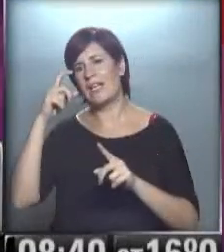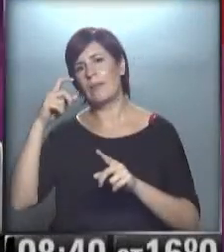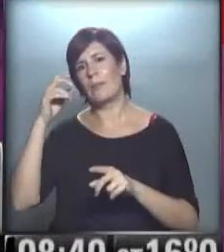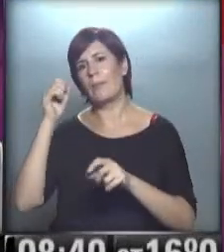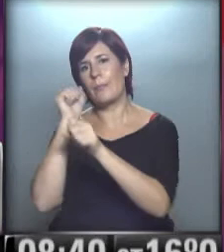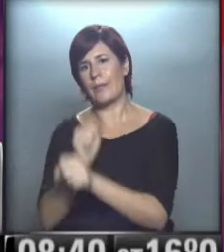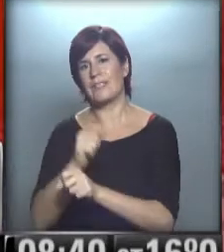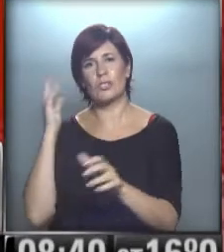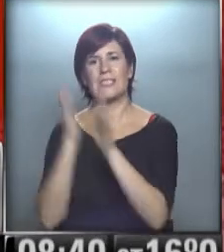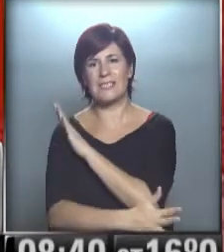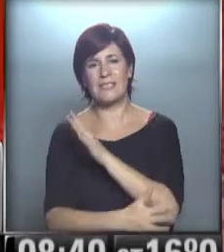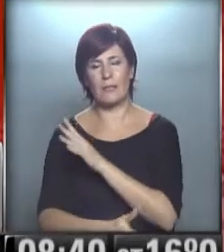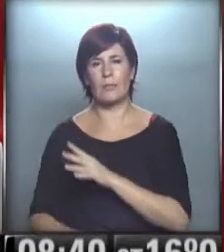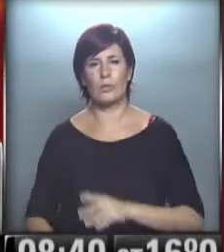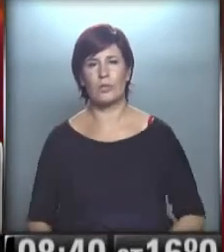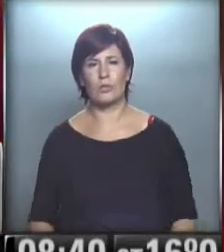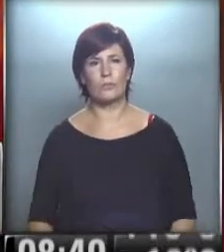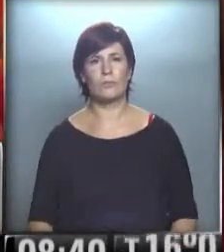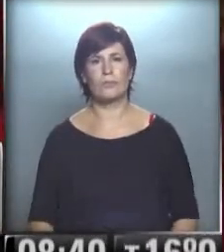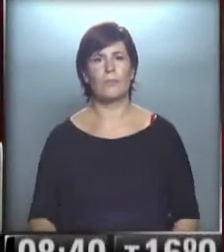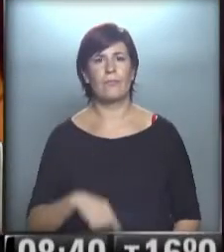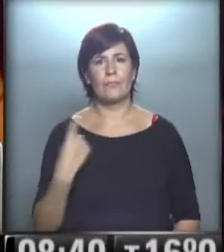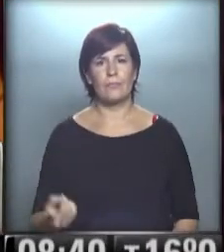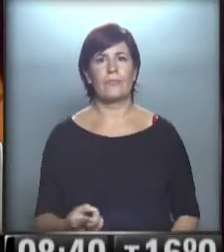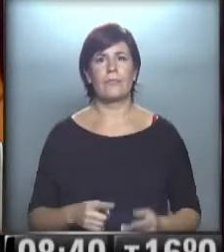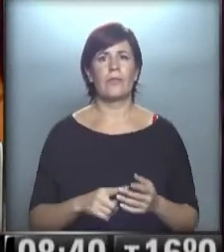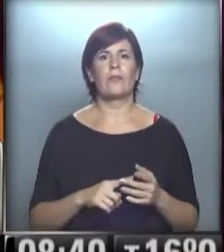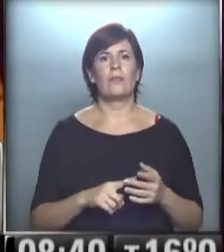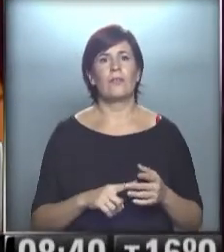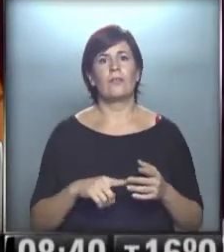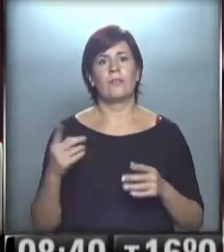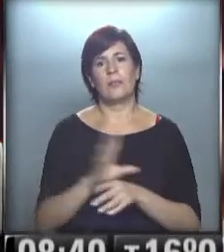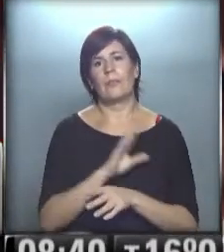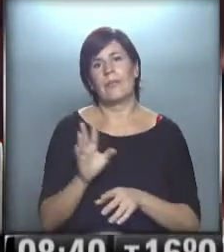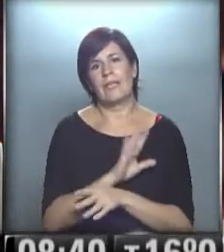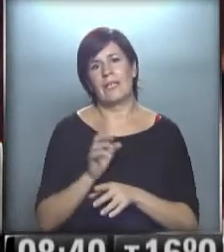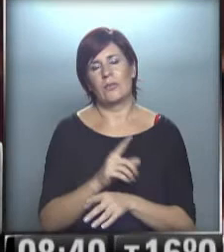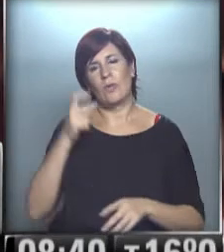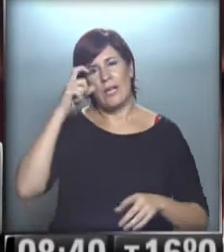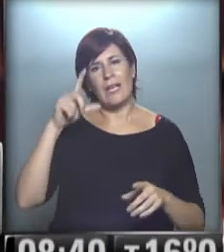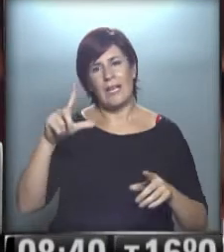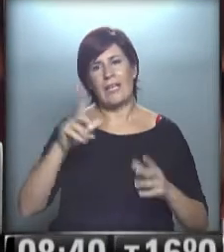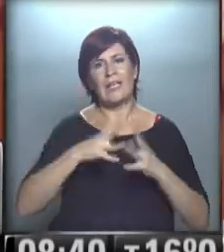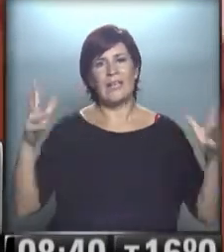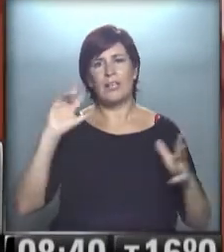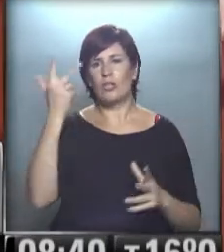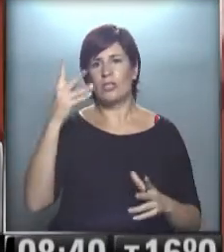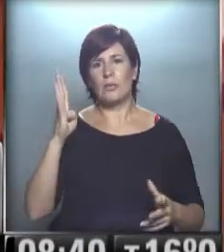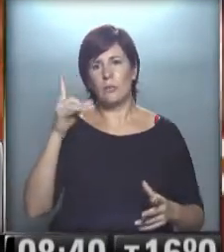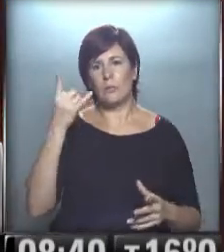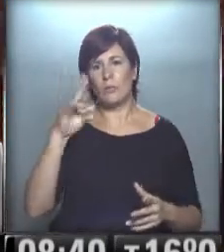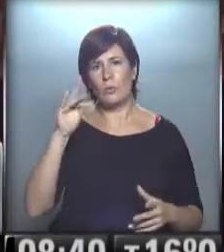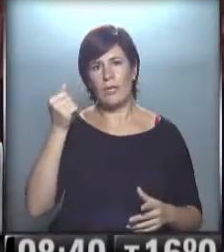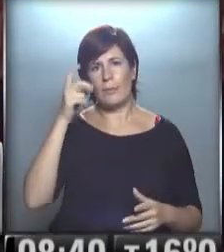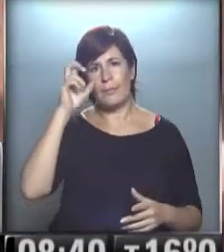y que escapó, Josh Brolin. Miren acá, aplauso, medalla y beso para Wes Anderson, El gran Hotel Budapest. Están todos. ¿Quién no participó